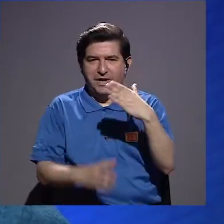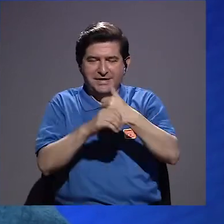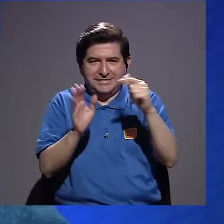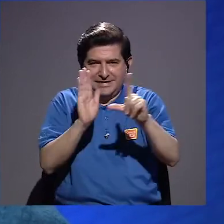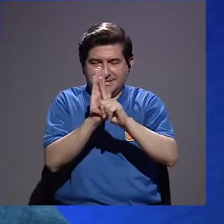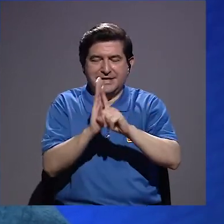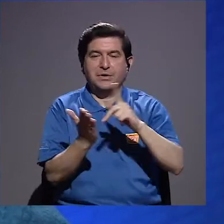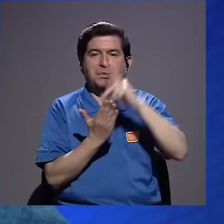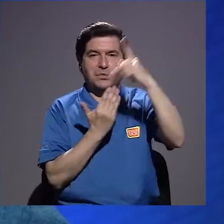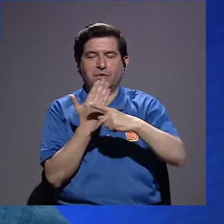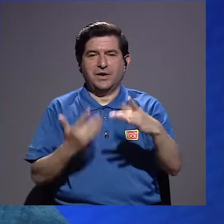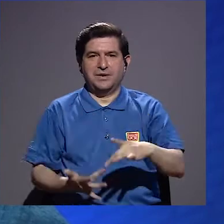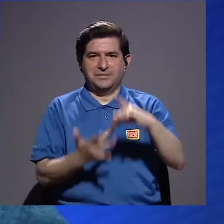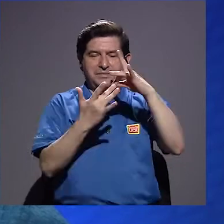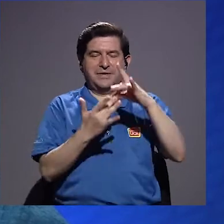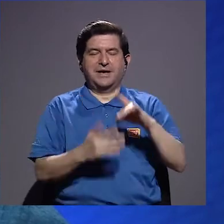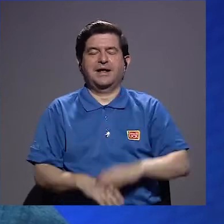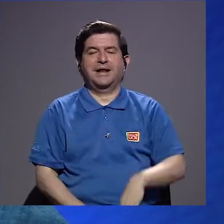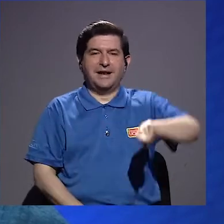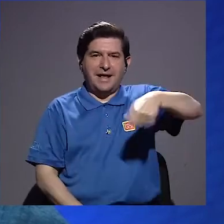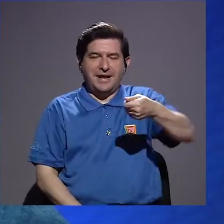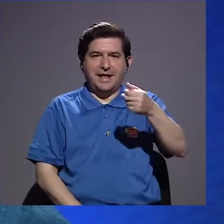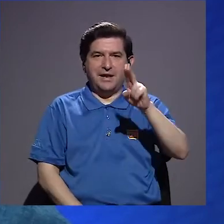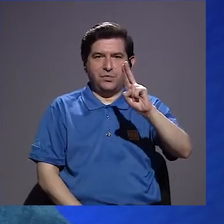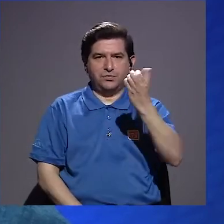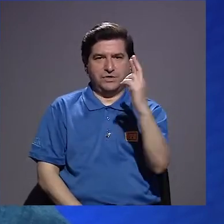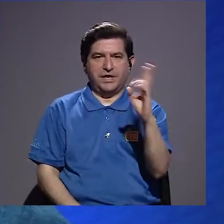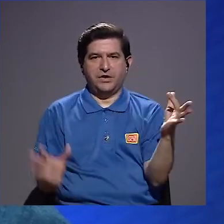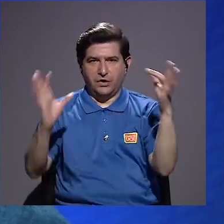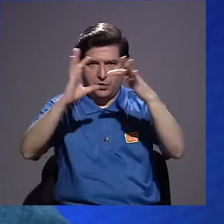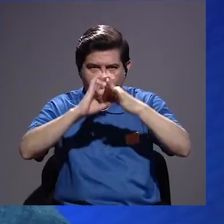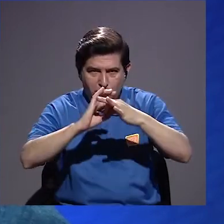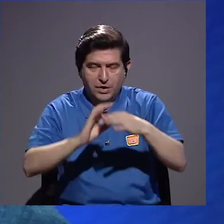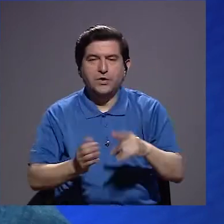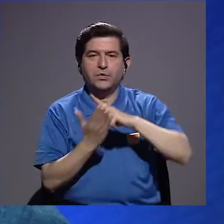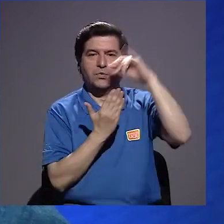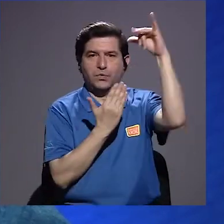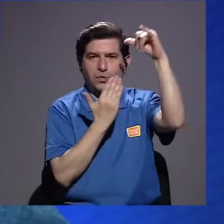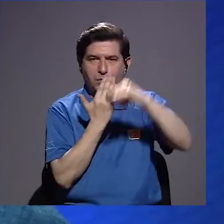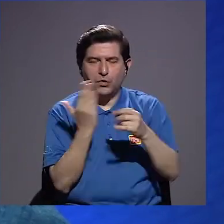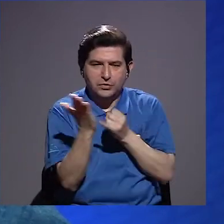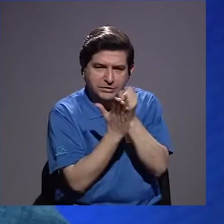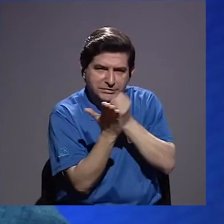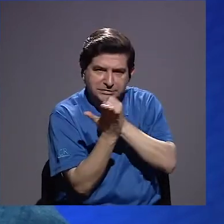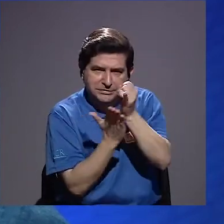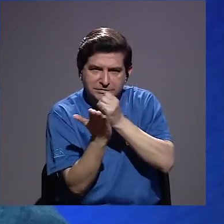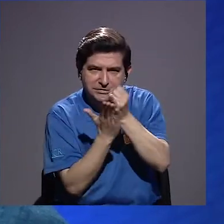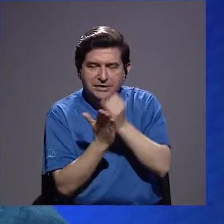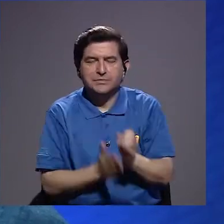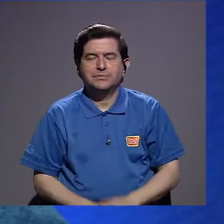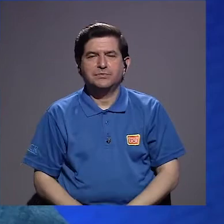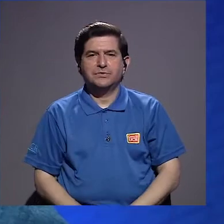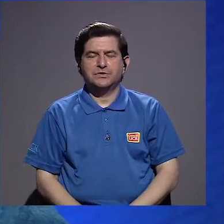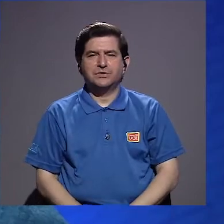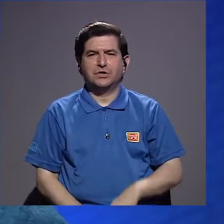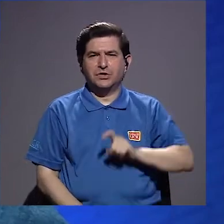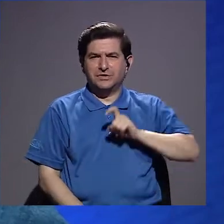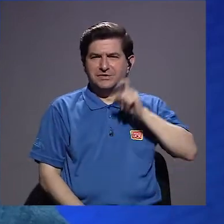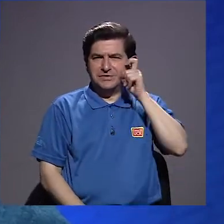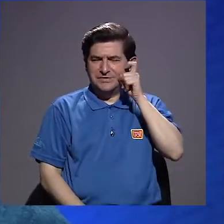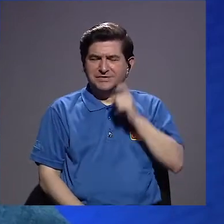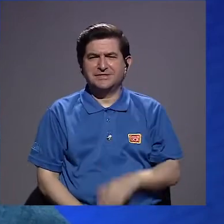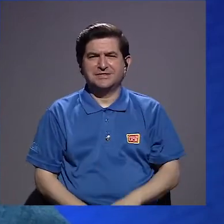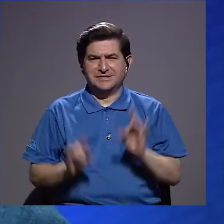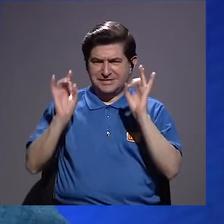programa especial de Canal UCR en alianza con el proyecto de investigación Sexismo, Derecho y